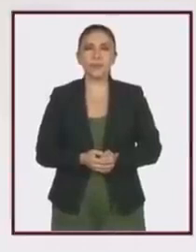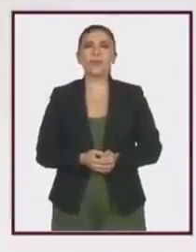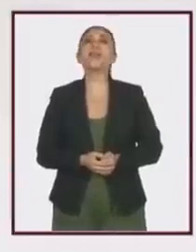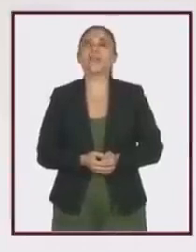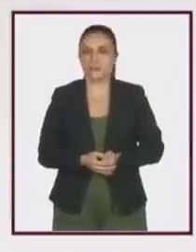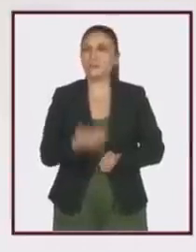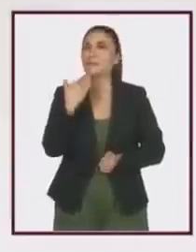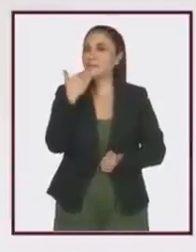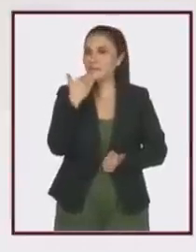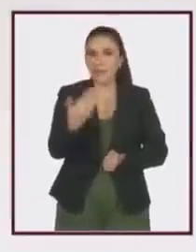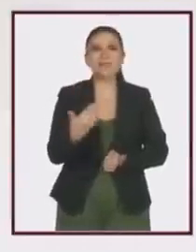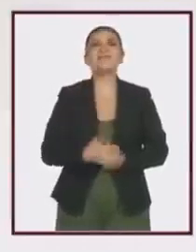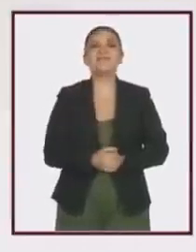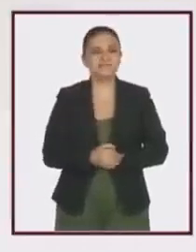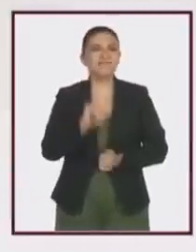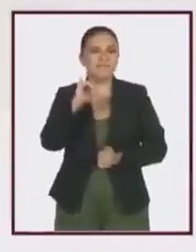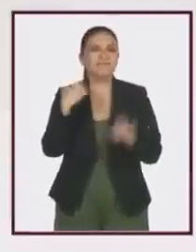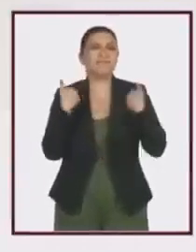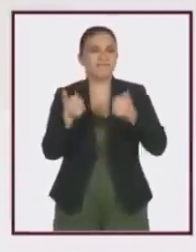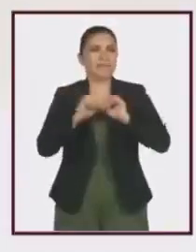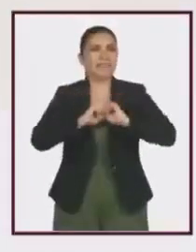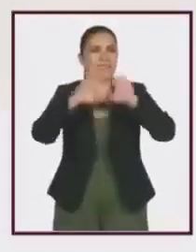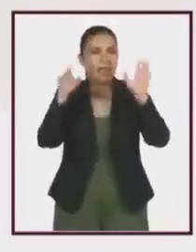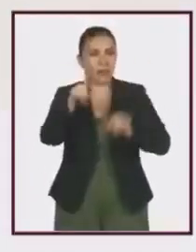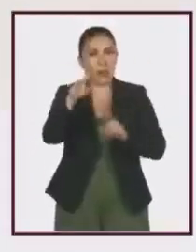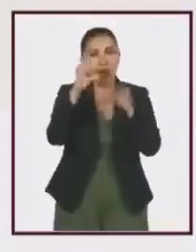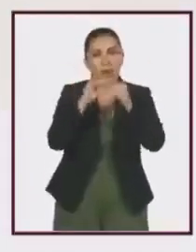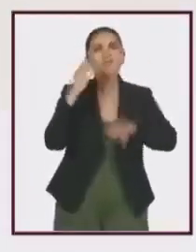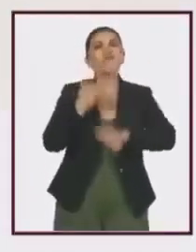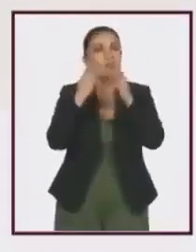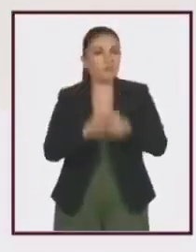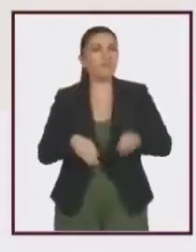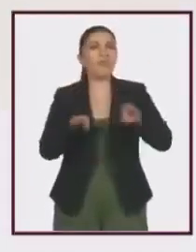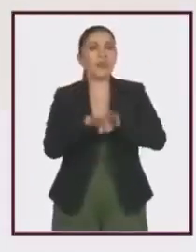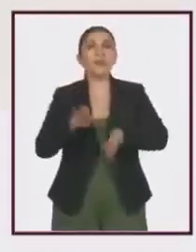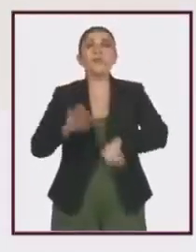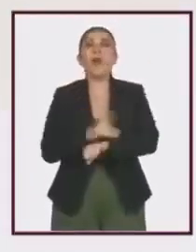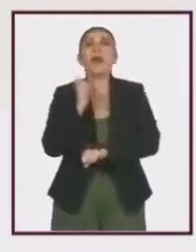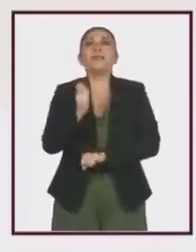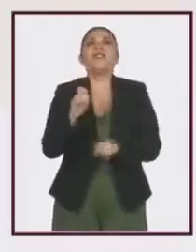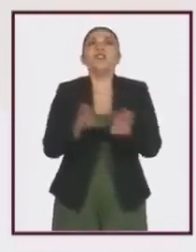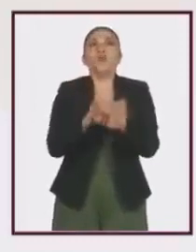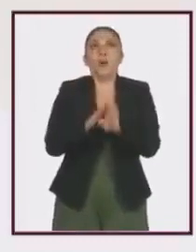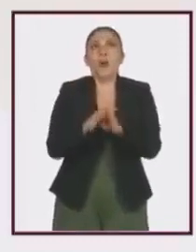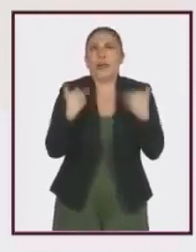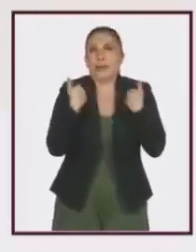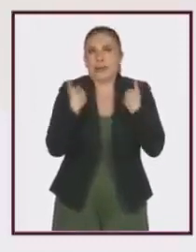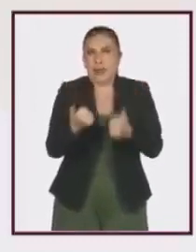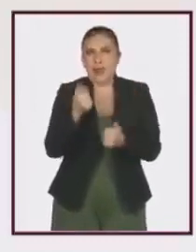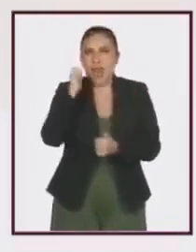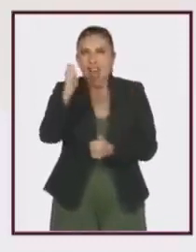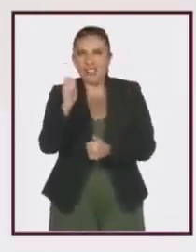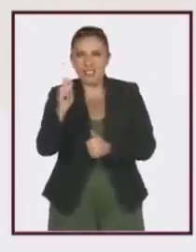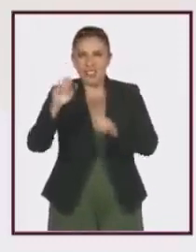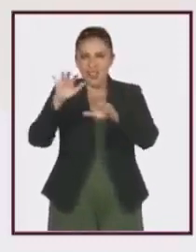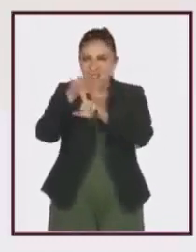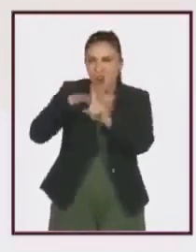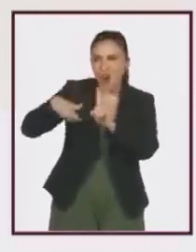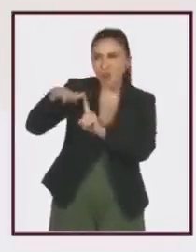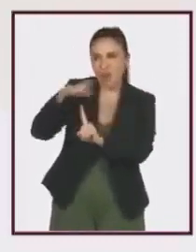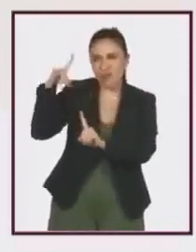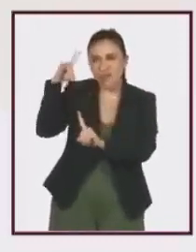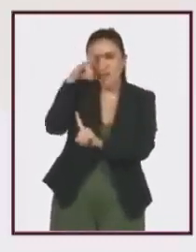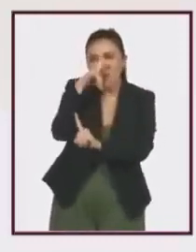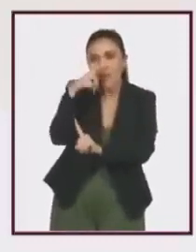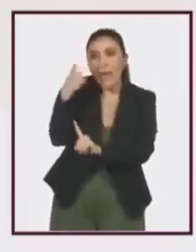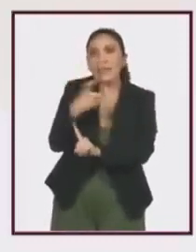Muy bien, maestra. Claro, esto me parece muy importante porque apostamos por la complejidad, pero también tenemos que ver que esta complejidad